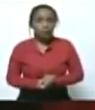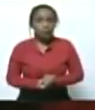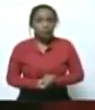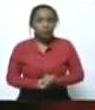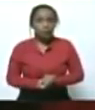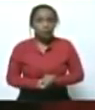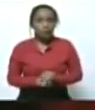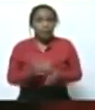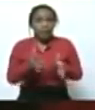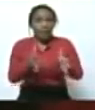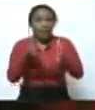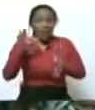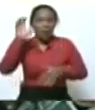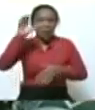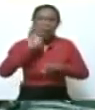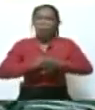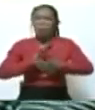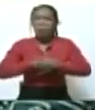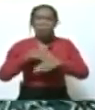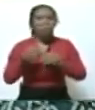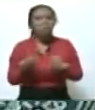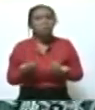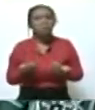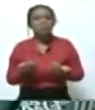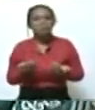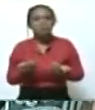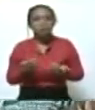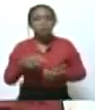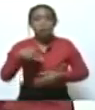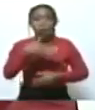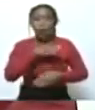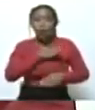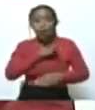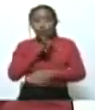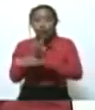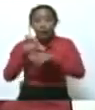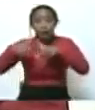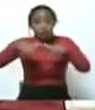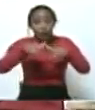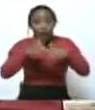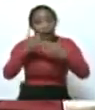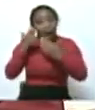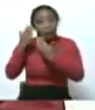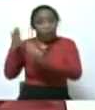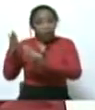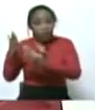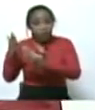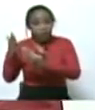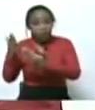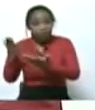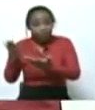Y ganó la patria porque cuando uno va a esos escenarios, Marco,